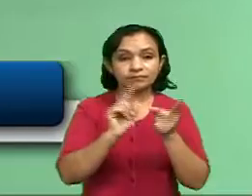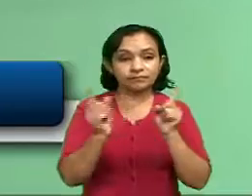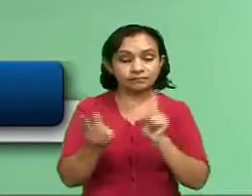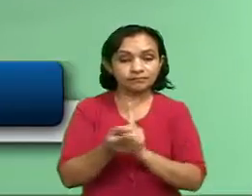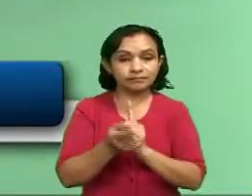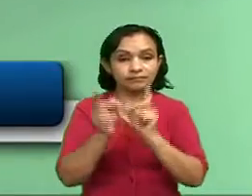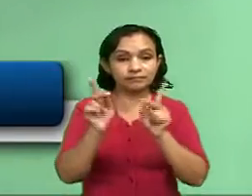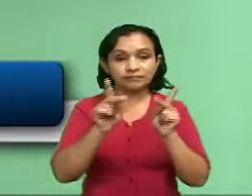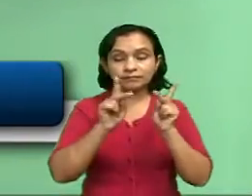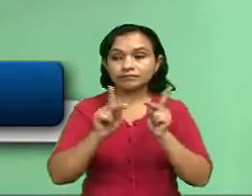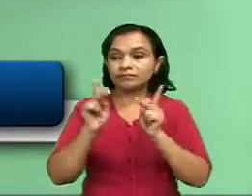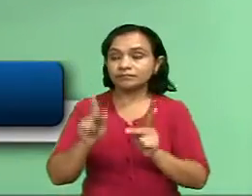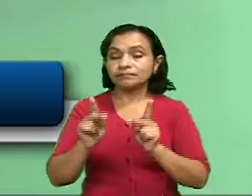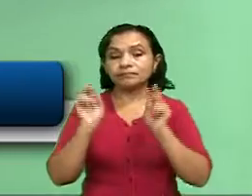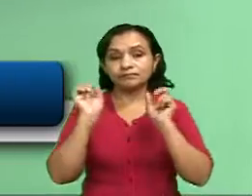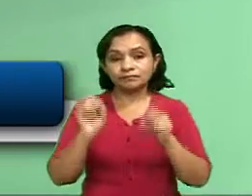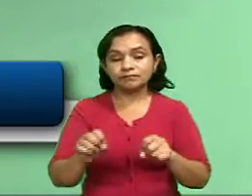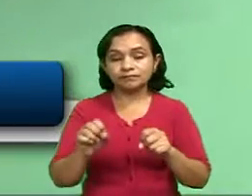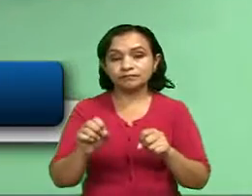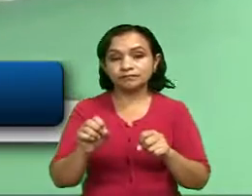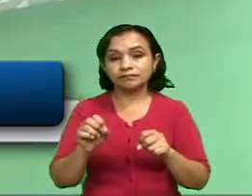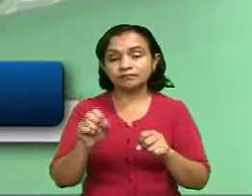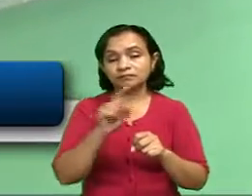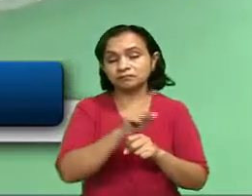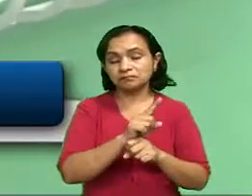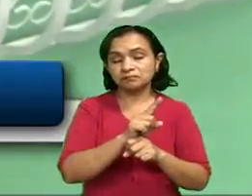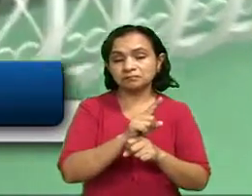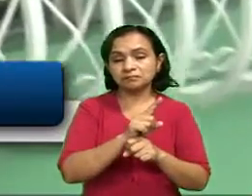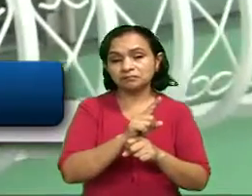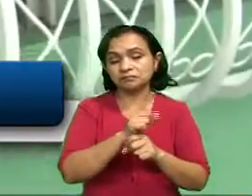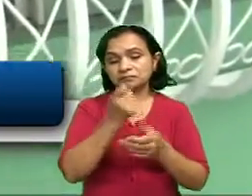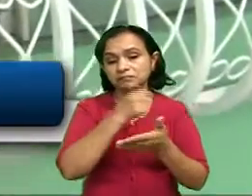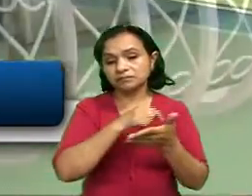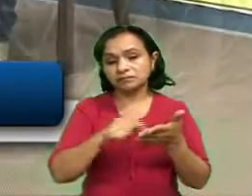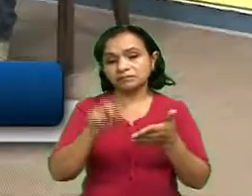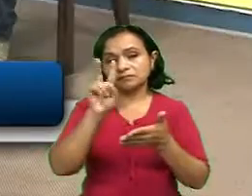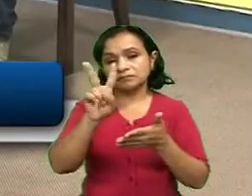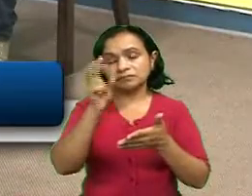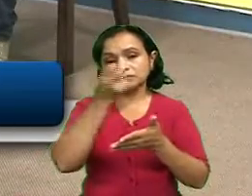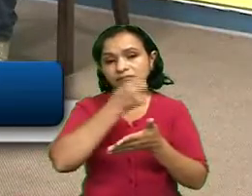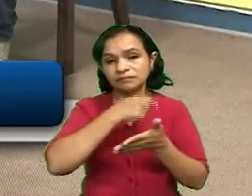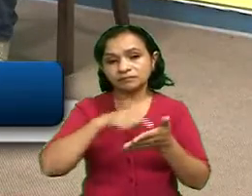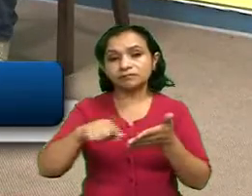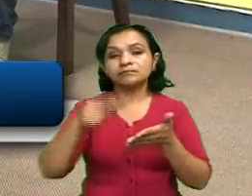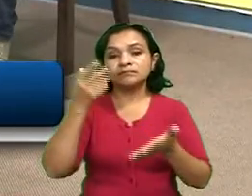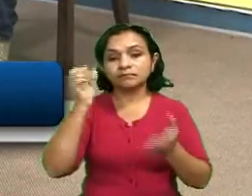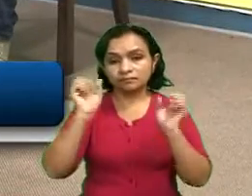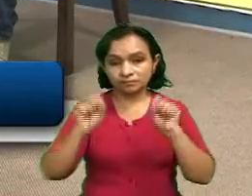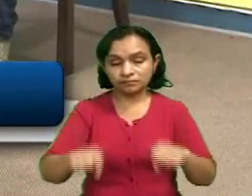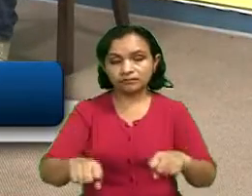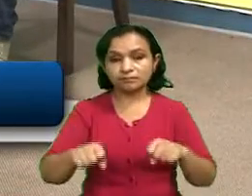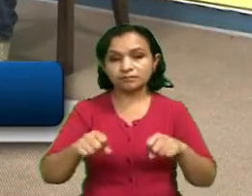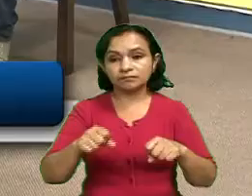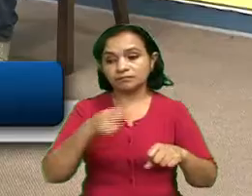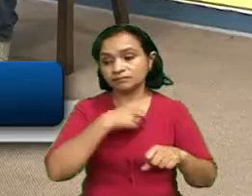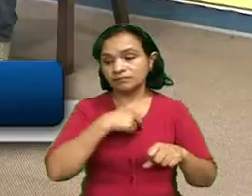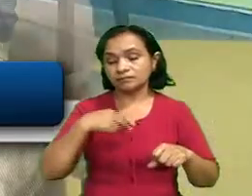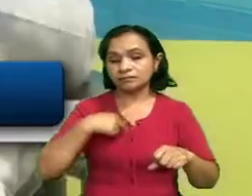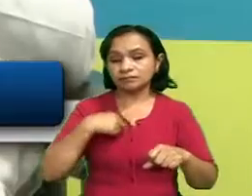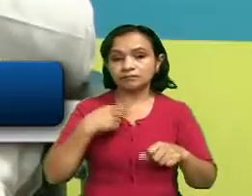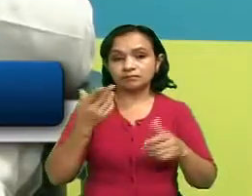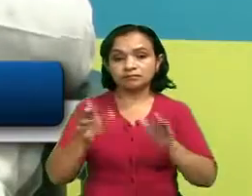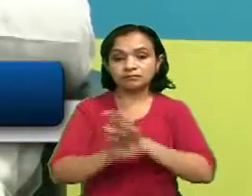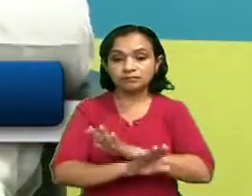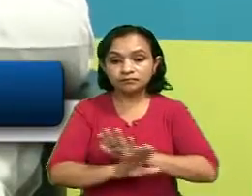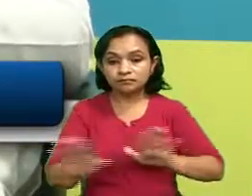paciente, pues el paciente puede durar de una semana hasta dos semanas ingresado en el hospital. A él se le da de alta